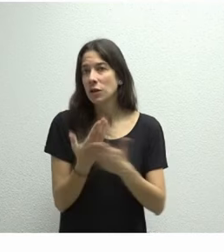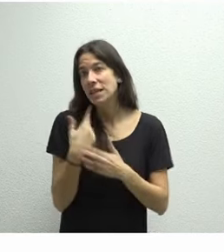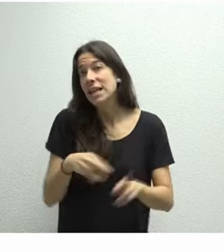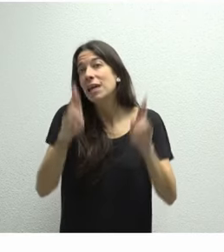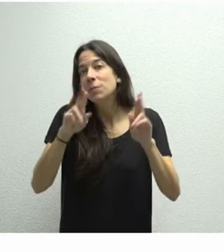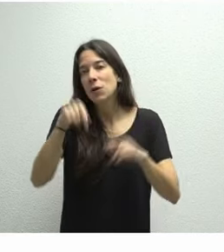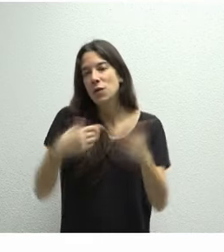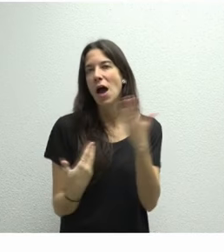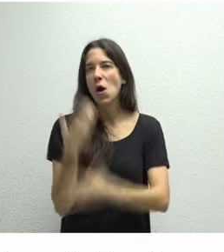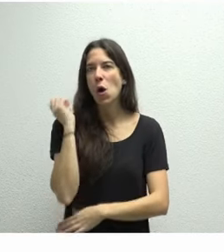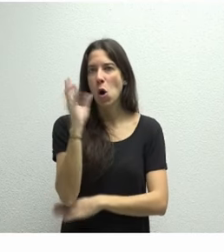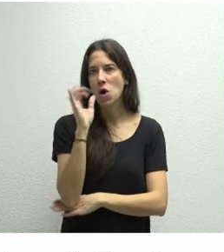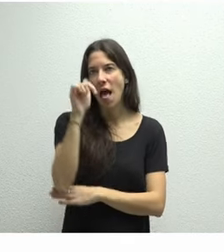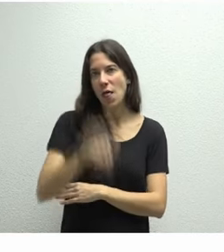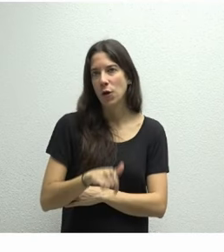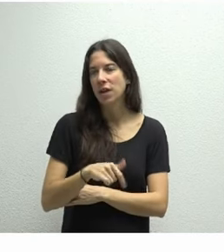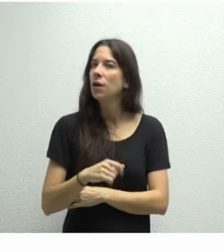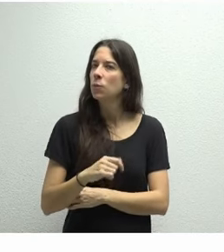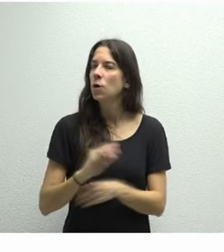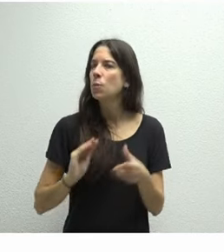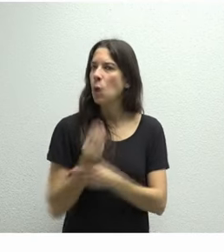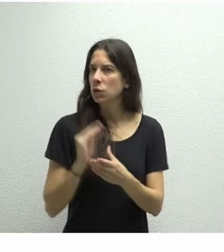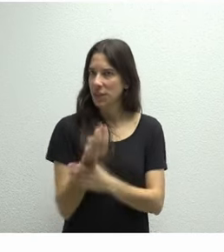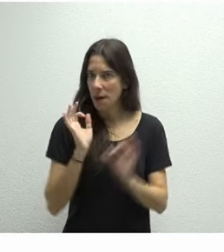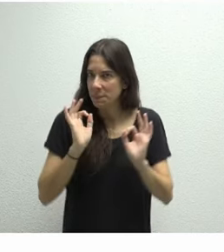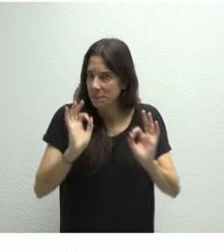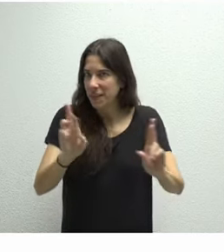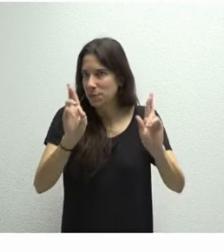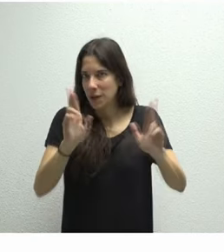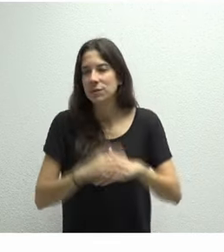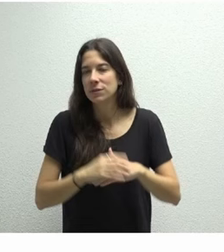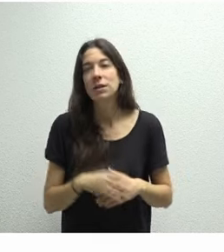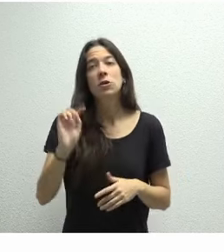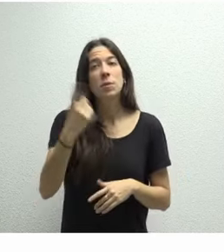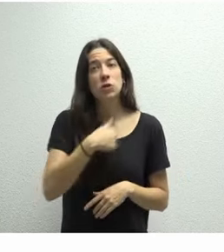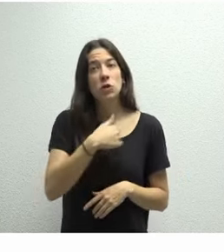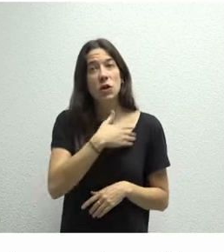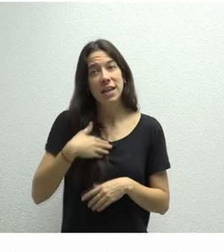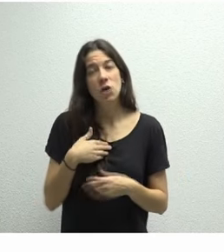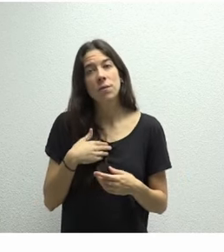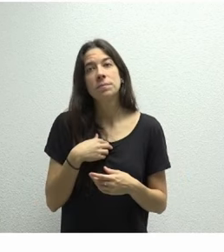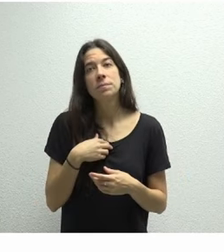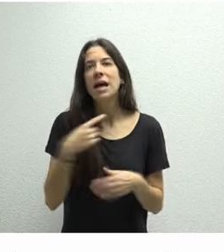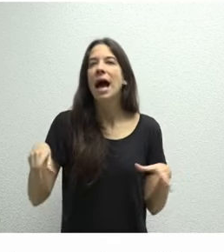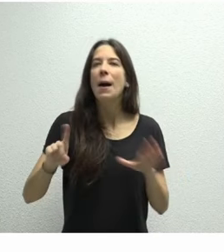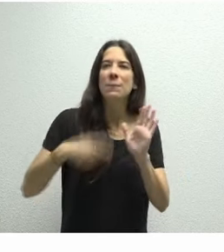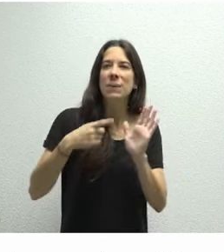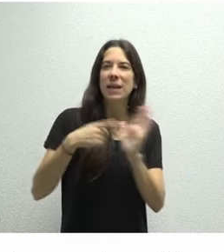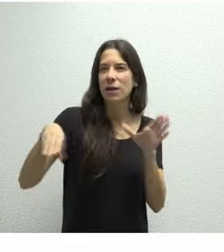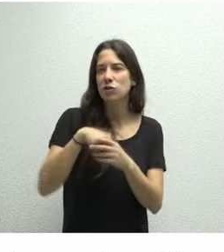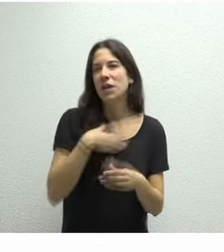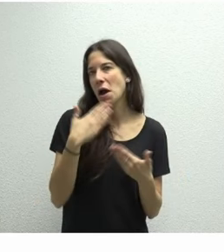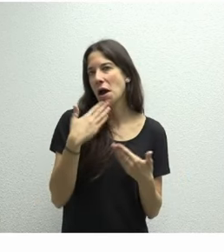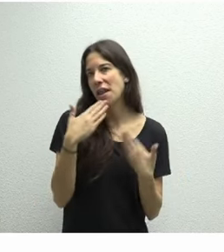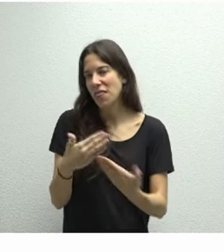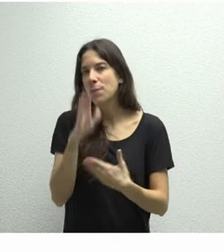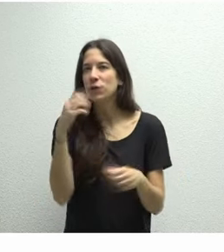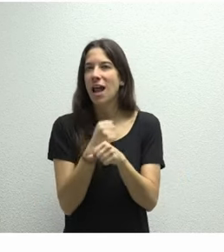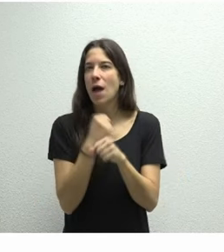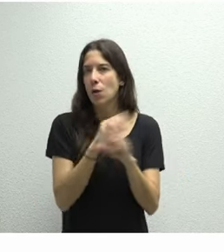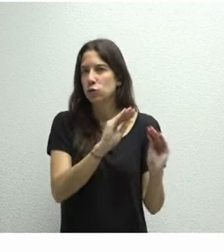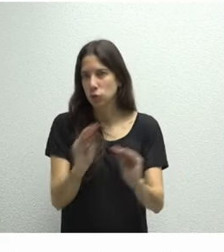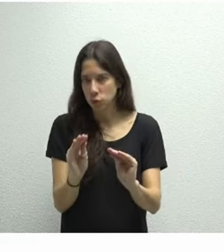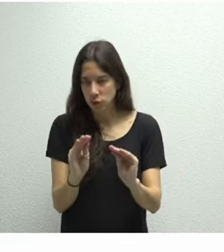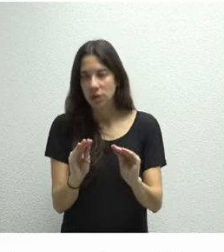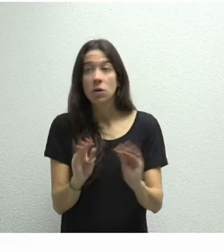va a ser una jornada muy productiva lo primero que quiero hacer es agradecer no a plena inclusión por el trabajo que ha realizado que Precisamente es